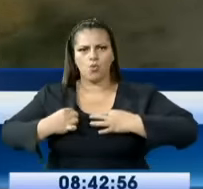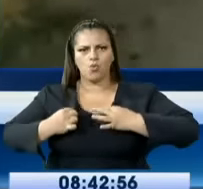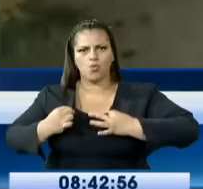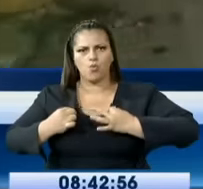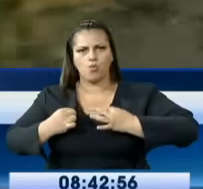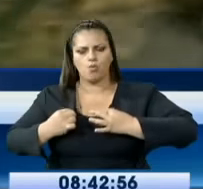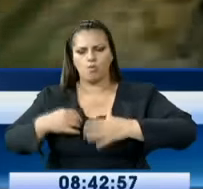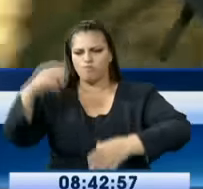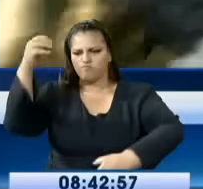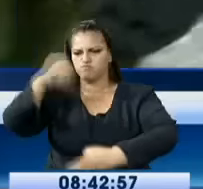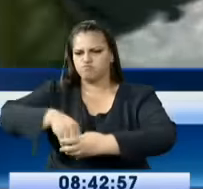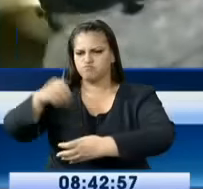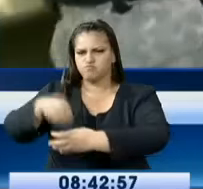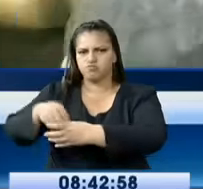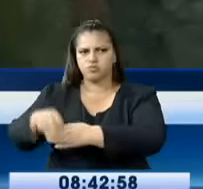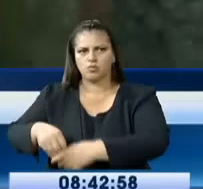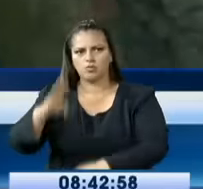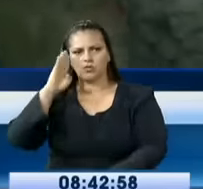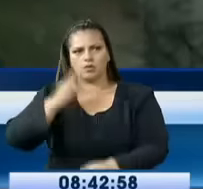y Quito.